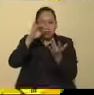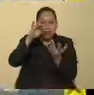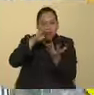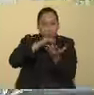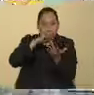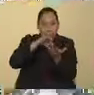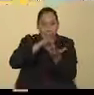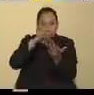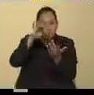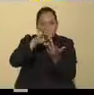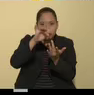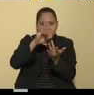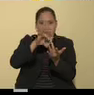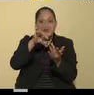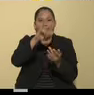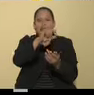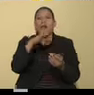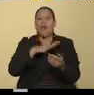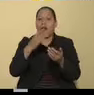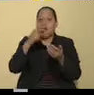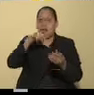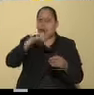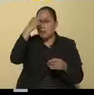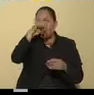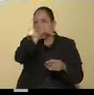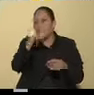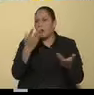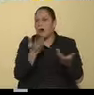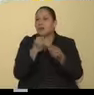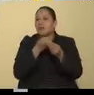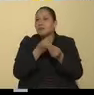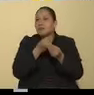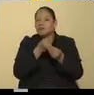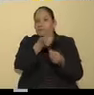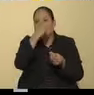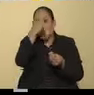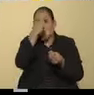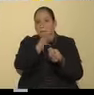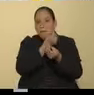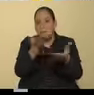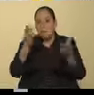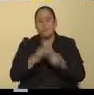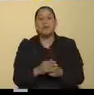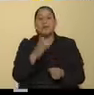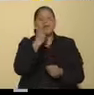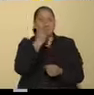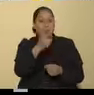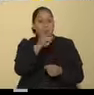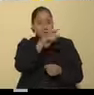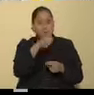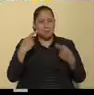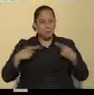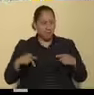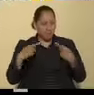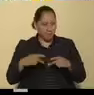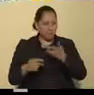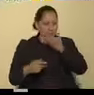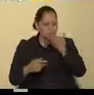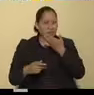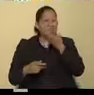México. Y digo, no nada más eso, sino cuenta la voz popular,